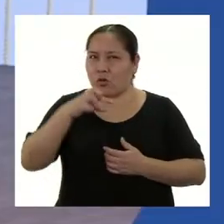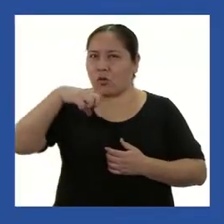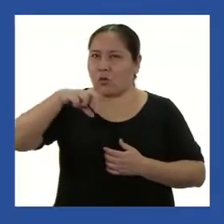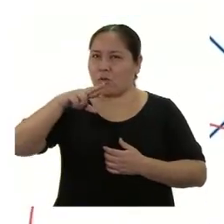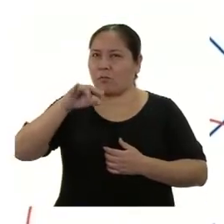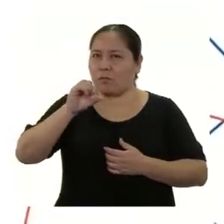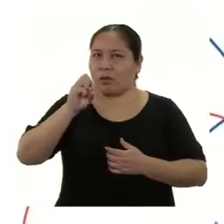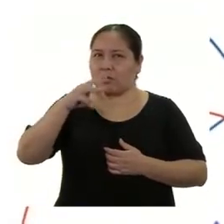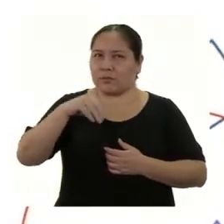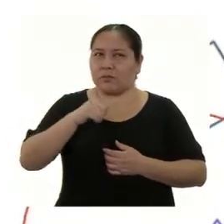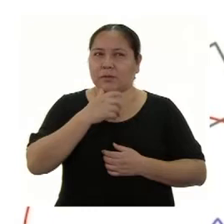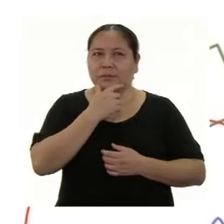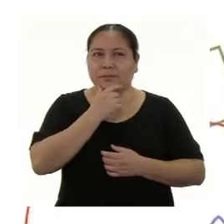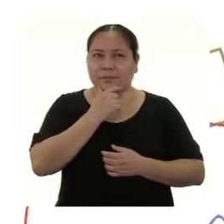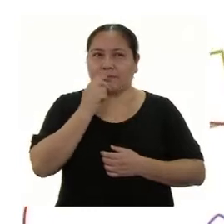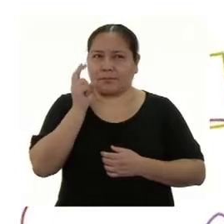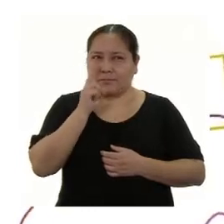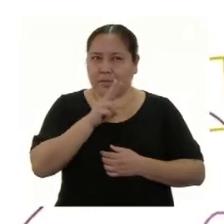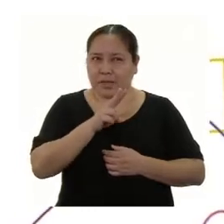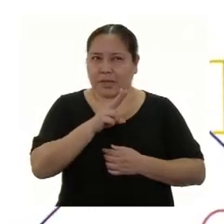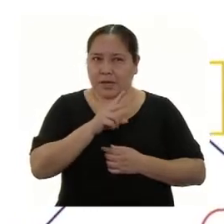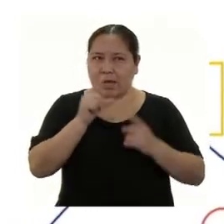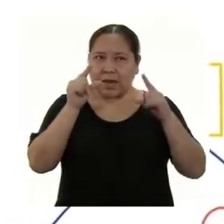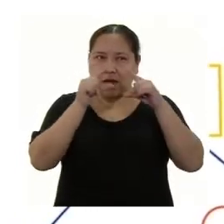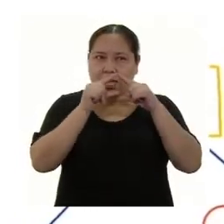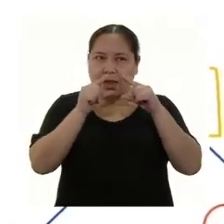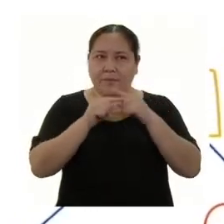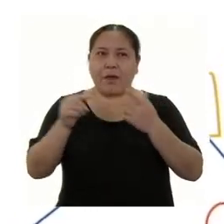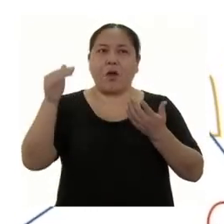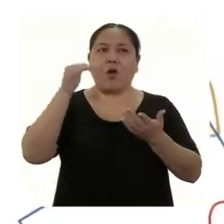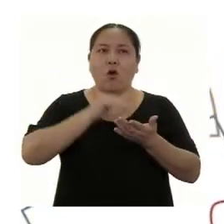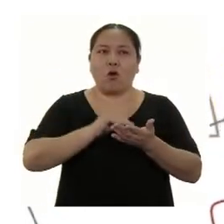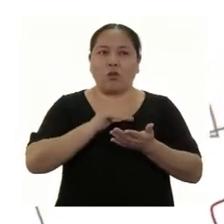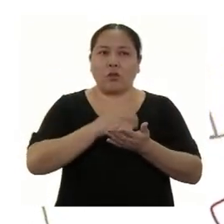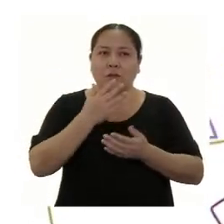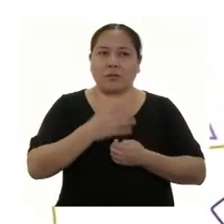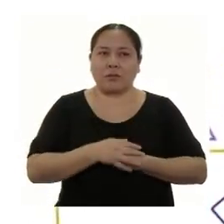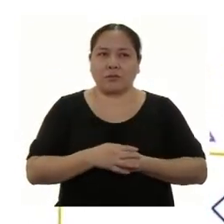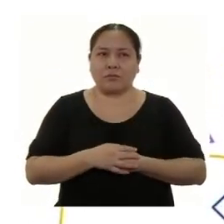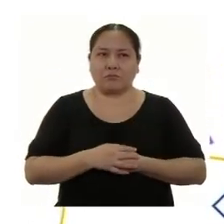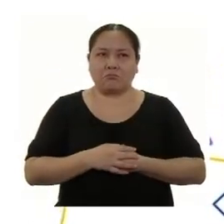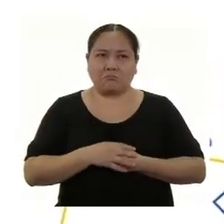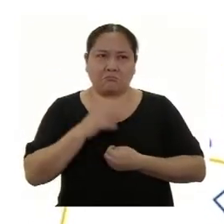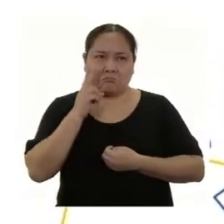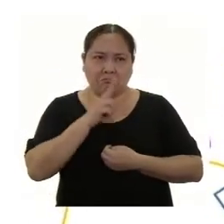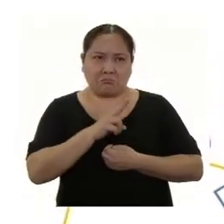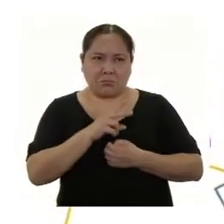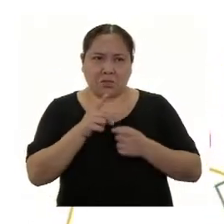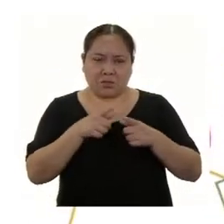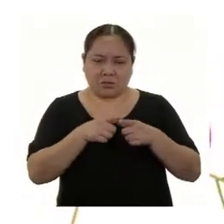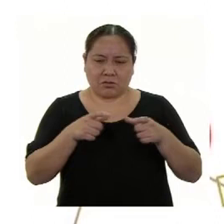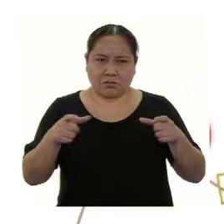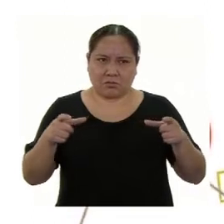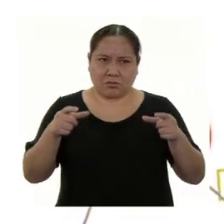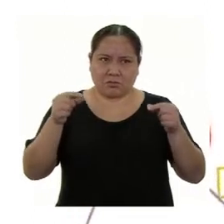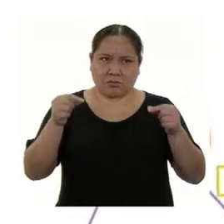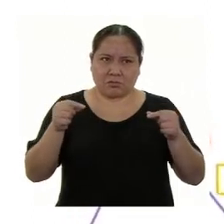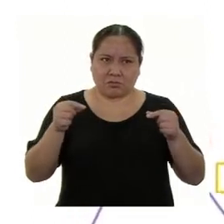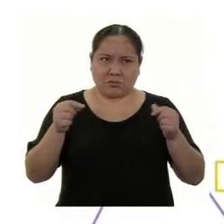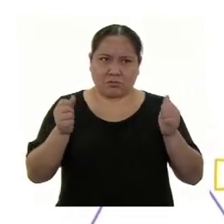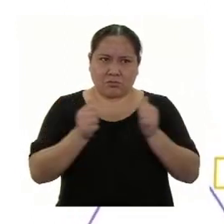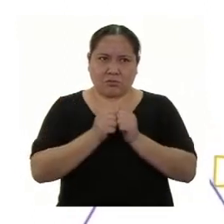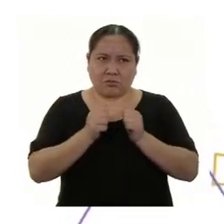No. A ver, mira la carpa una vez más. Sigo viendo una figura tridimensional